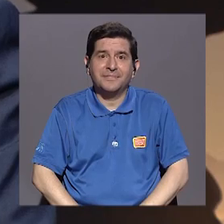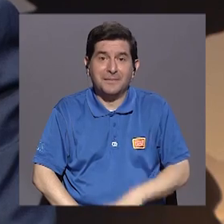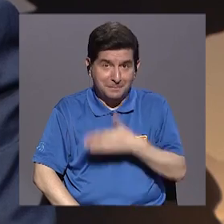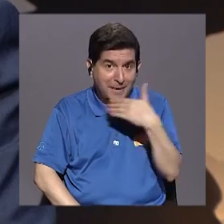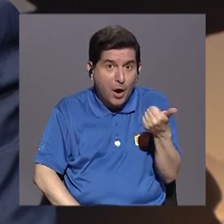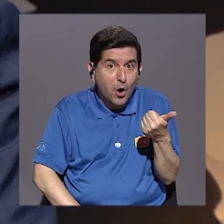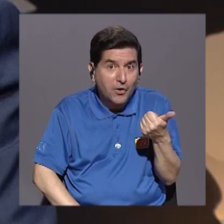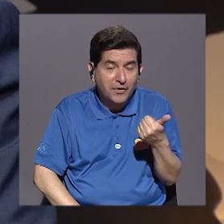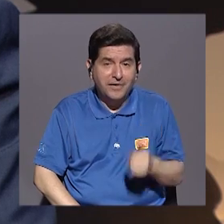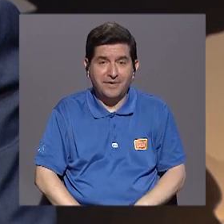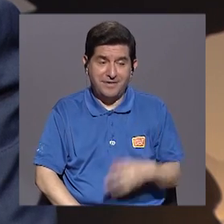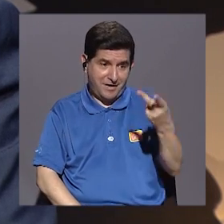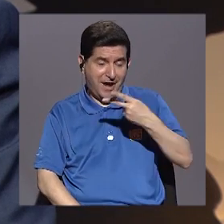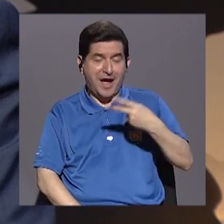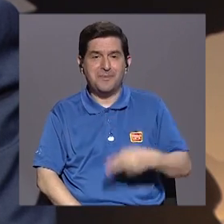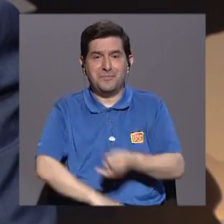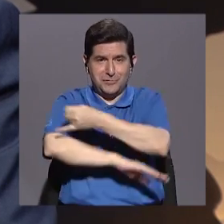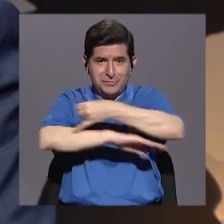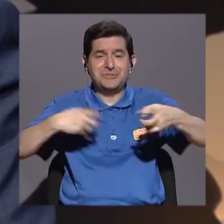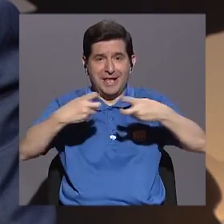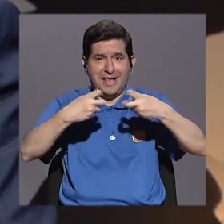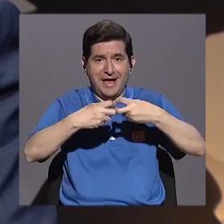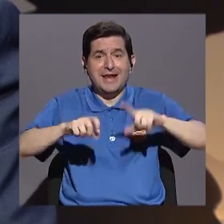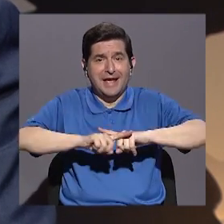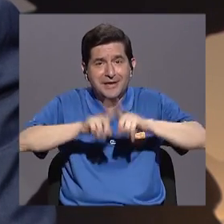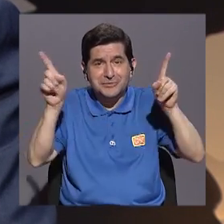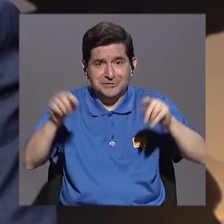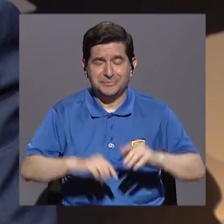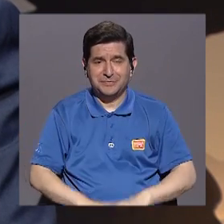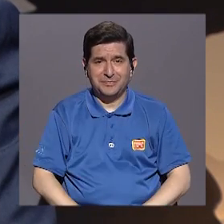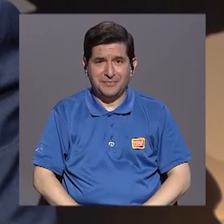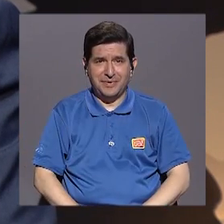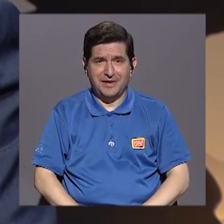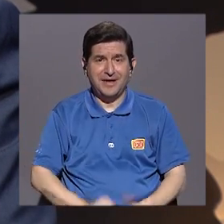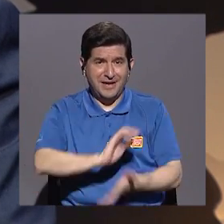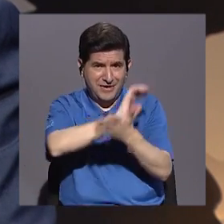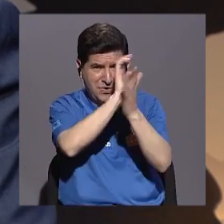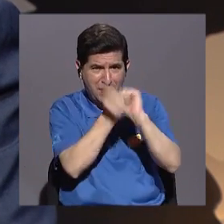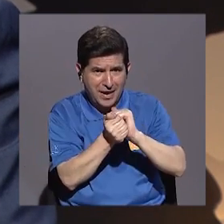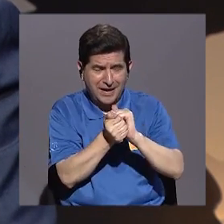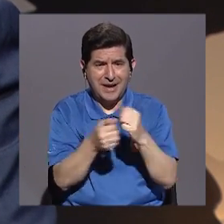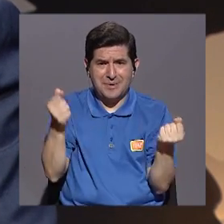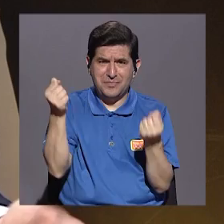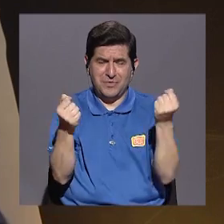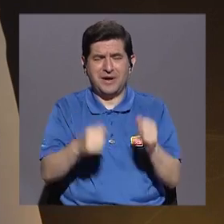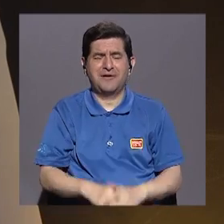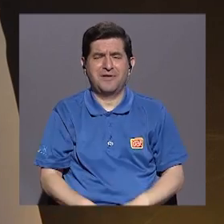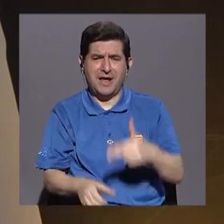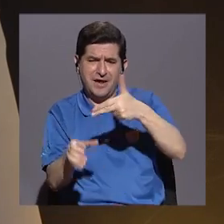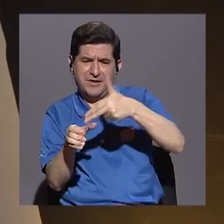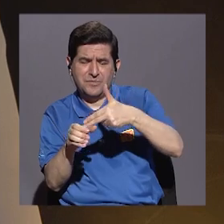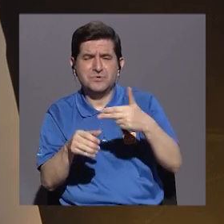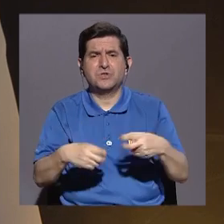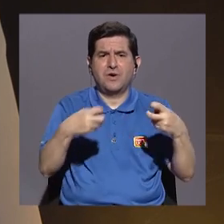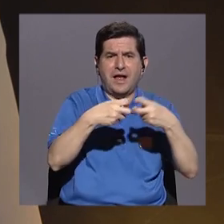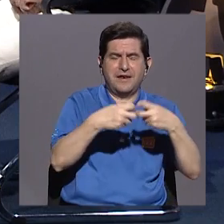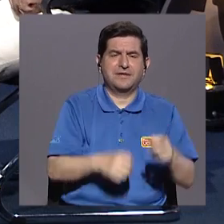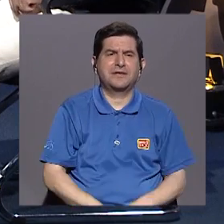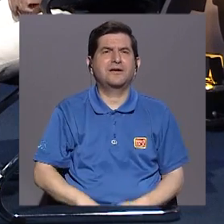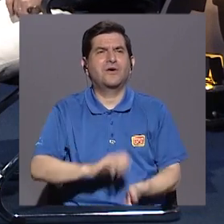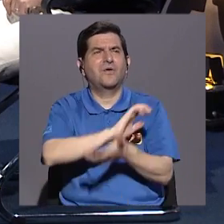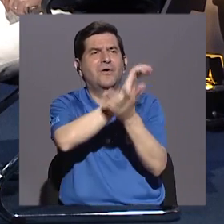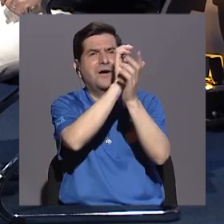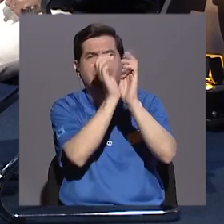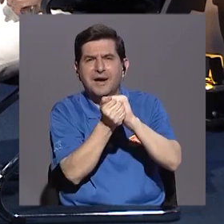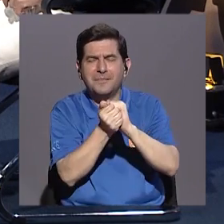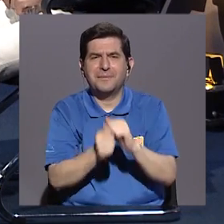somos el elche cuando vamos a sentir mejor pero como es el cambio de manejar un nuevo combustión en un eléctrico hay que cambiar